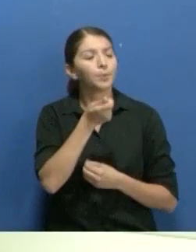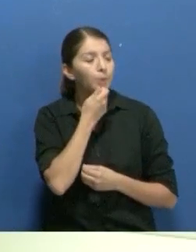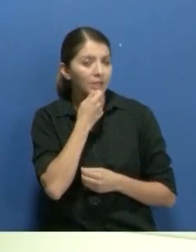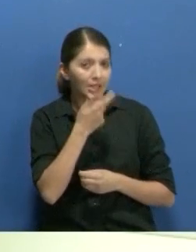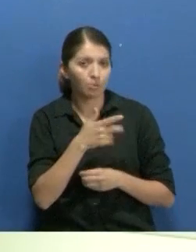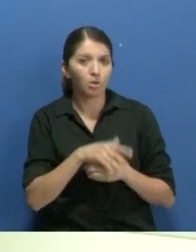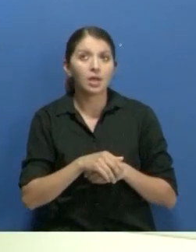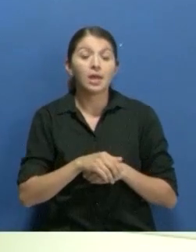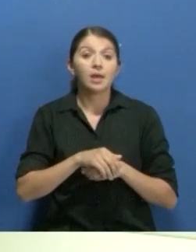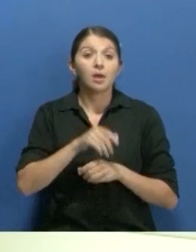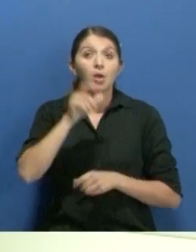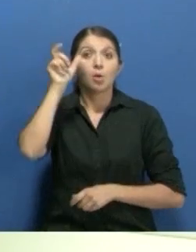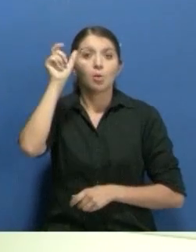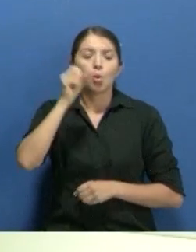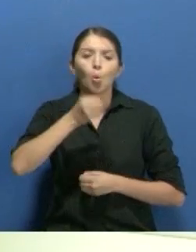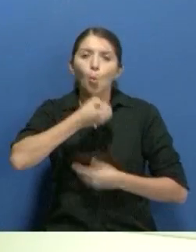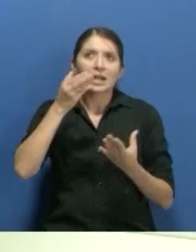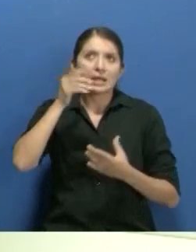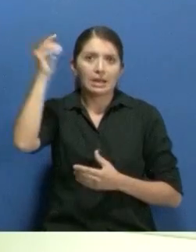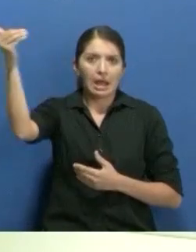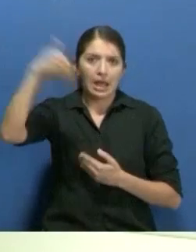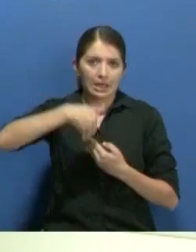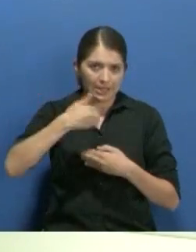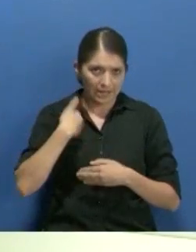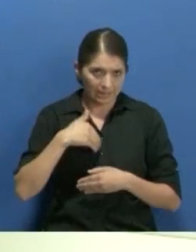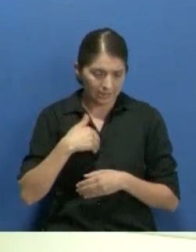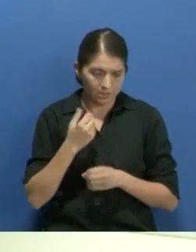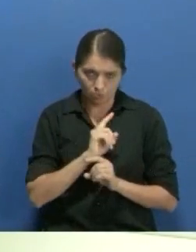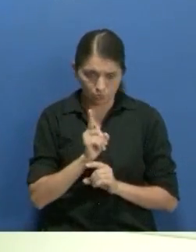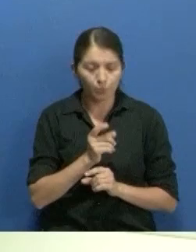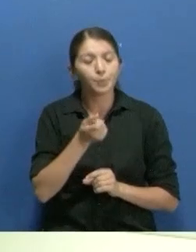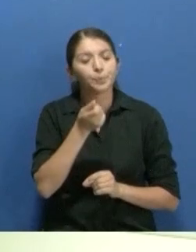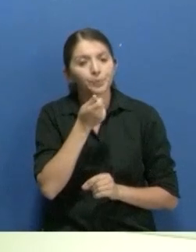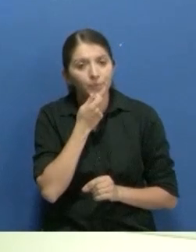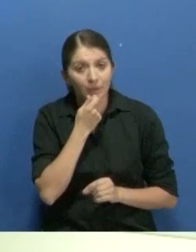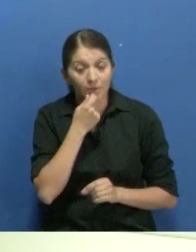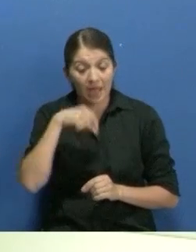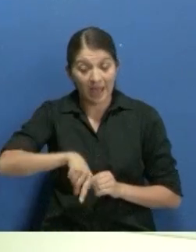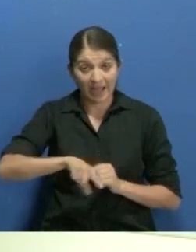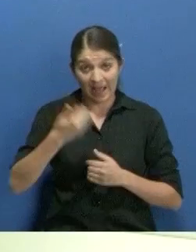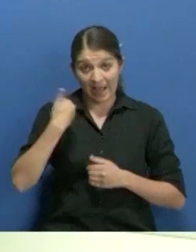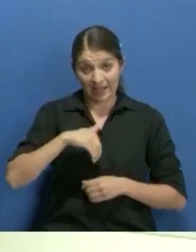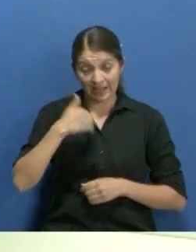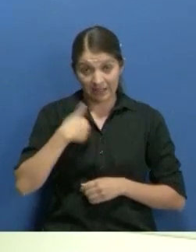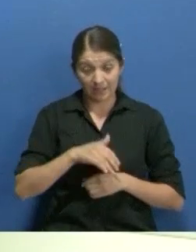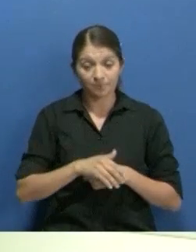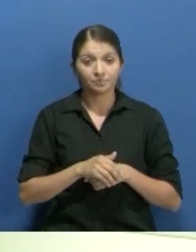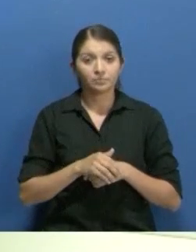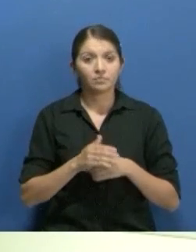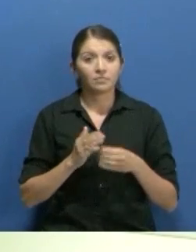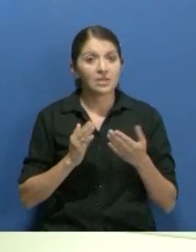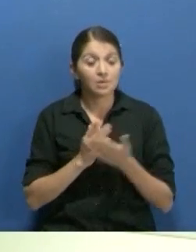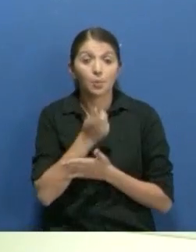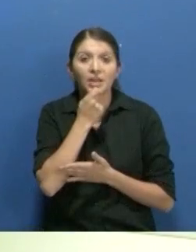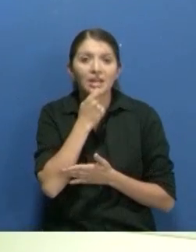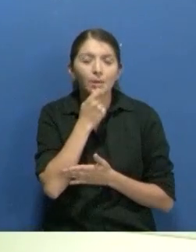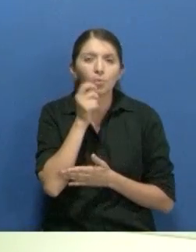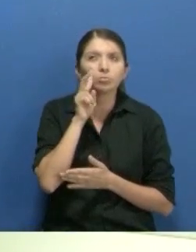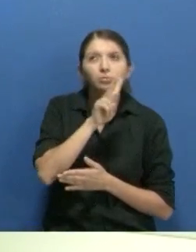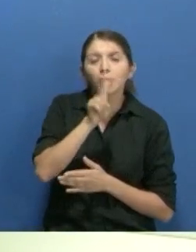a la asistencia social, a la salud y a la educación. Y es una ley que además es muy importante decir, es producto del